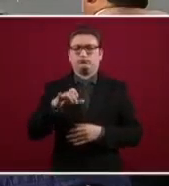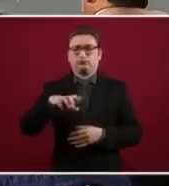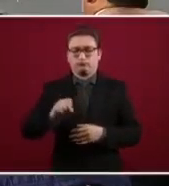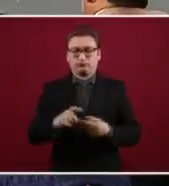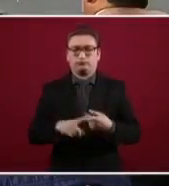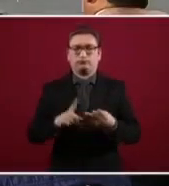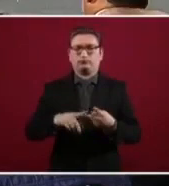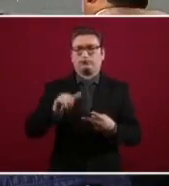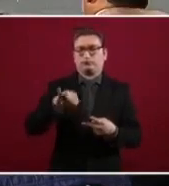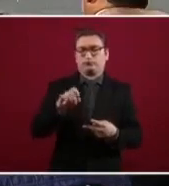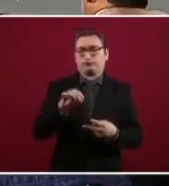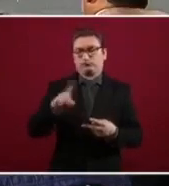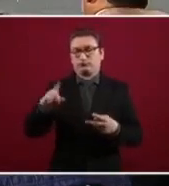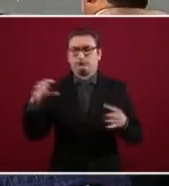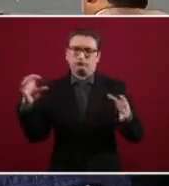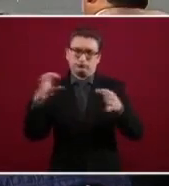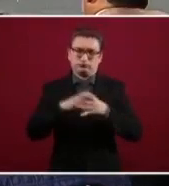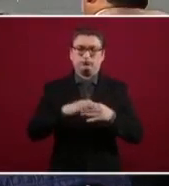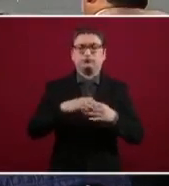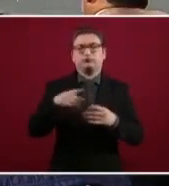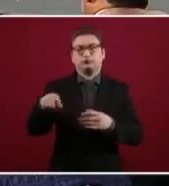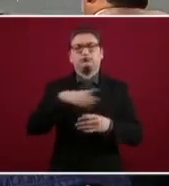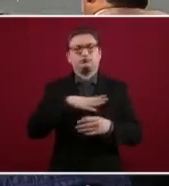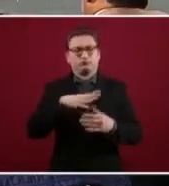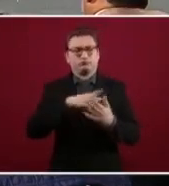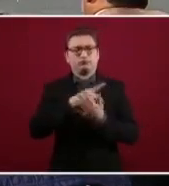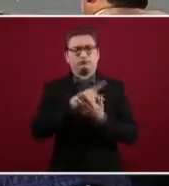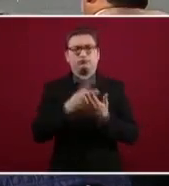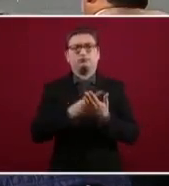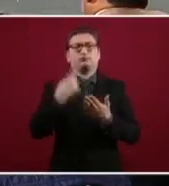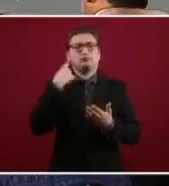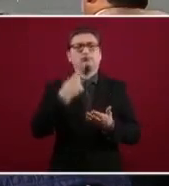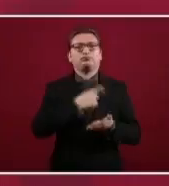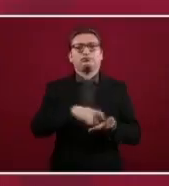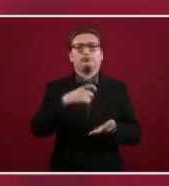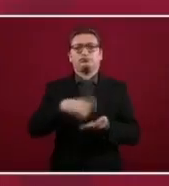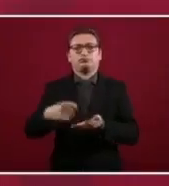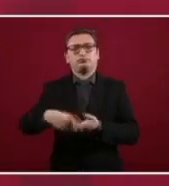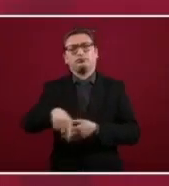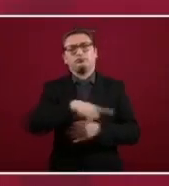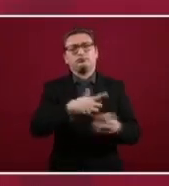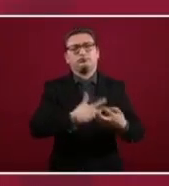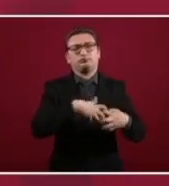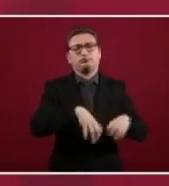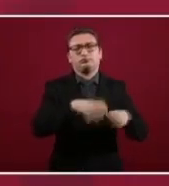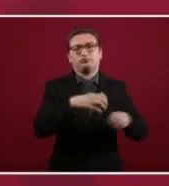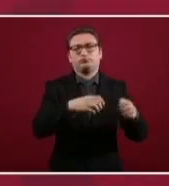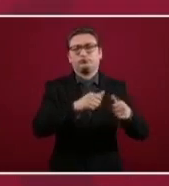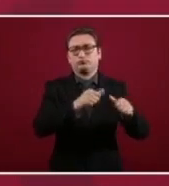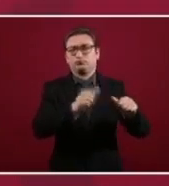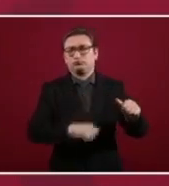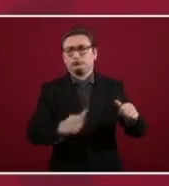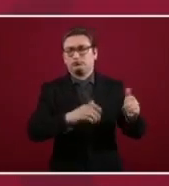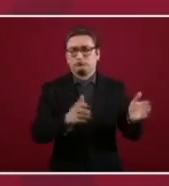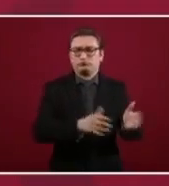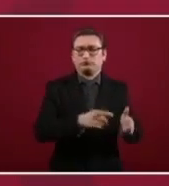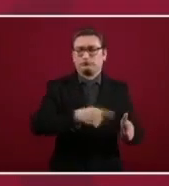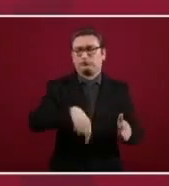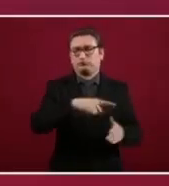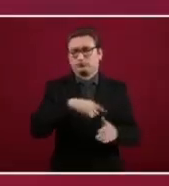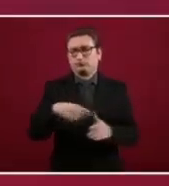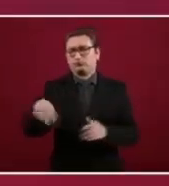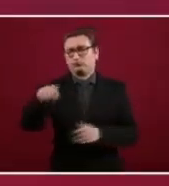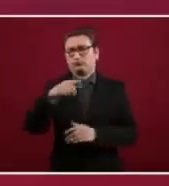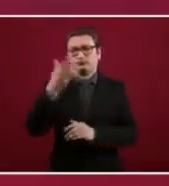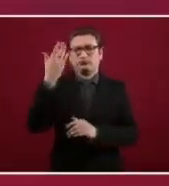han hecho programas de compra a pequeños productores artesanos y algunos de ustedes